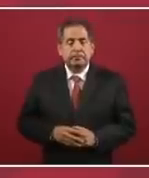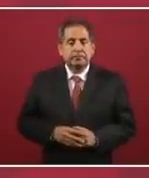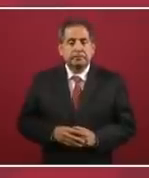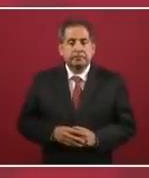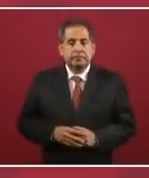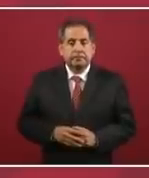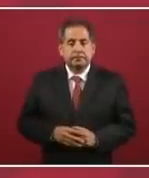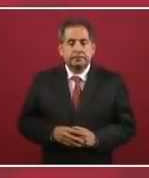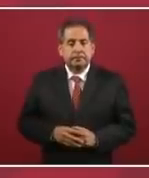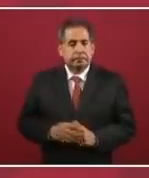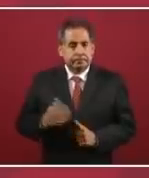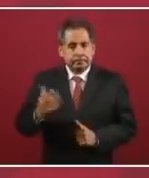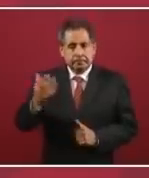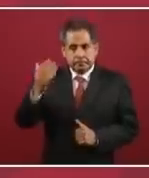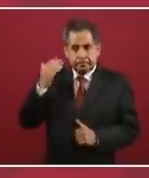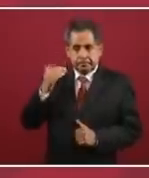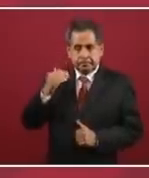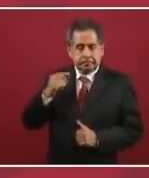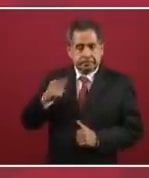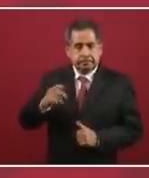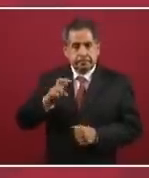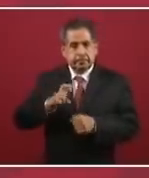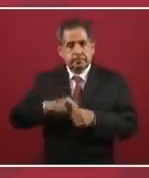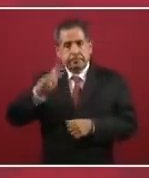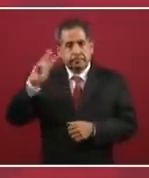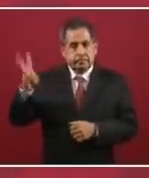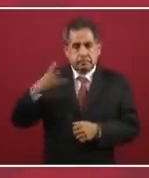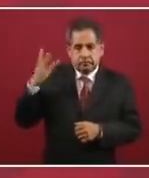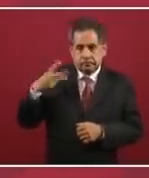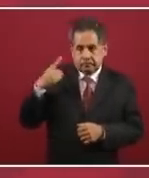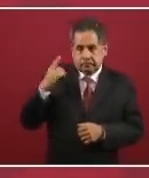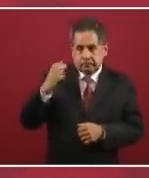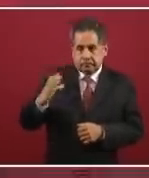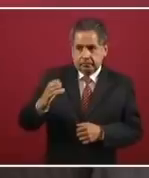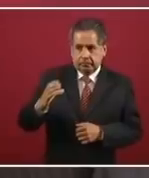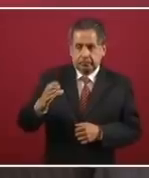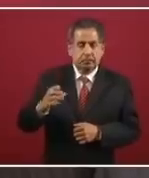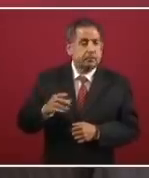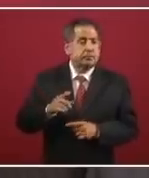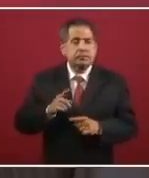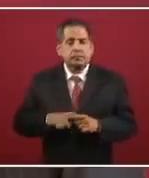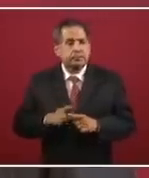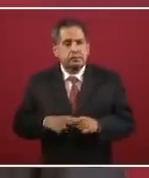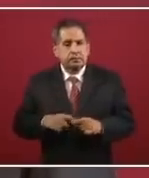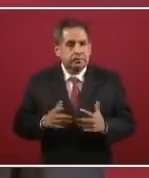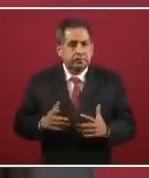el encuentro que se dio en Washington entre